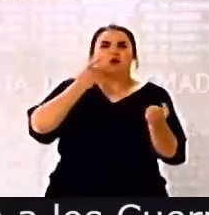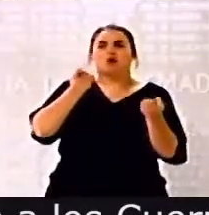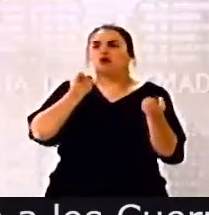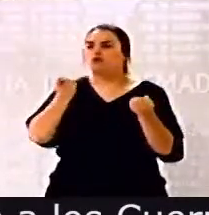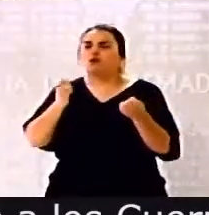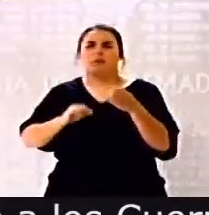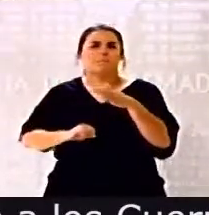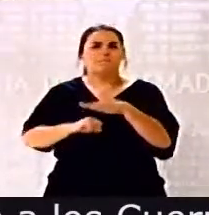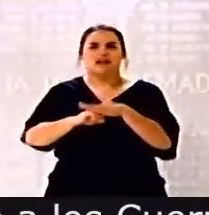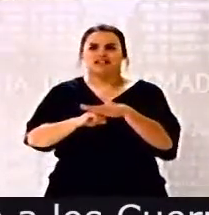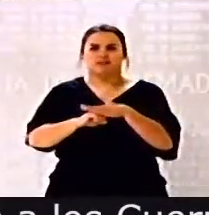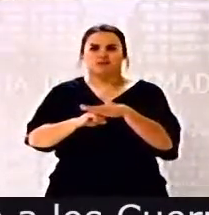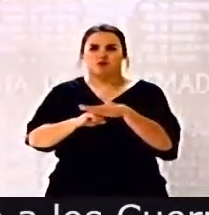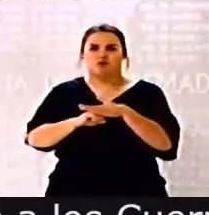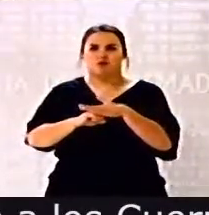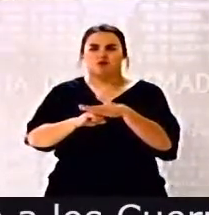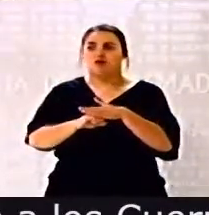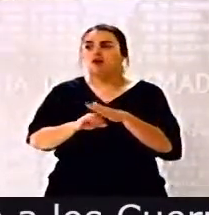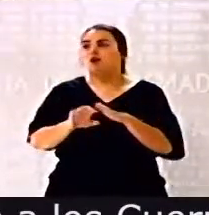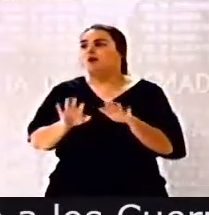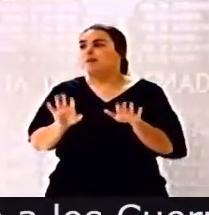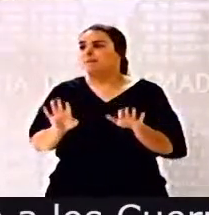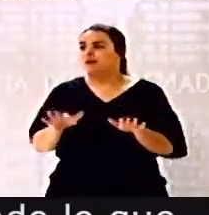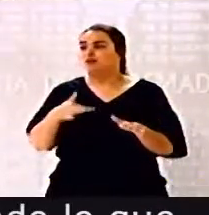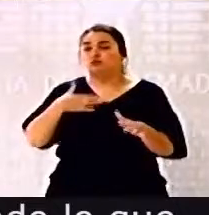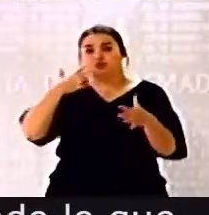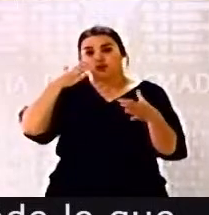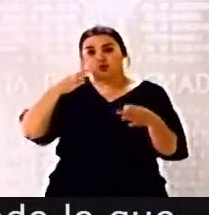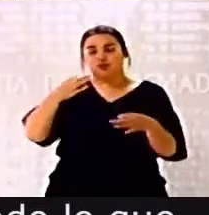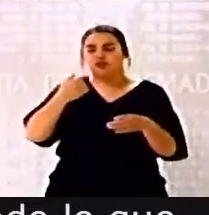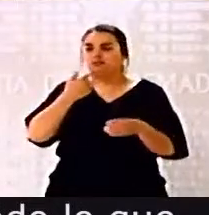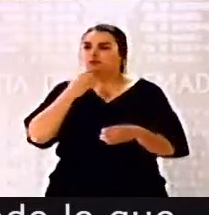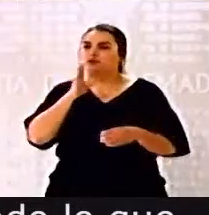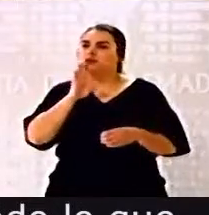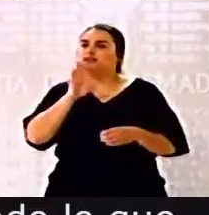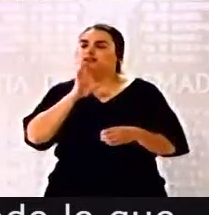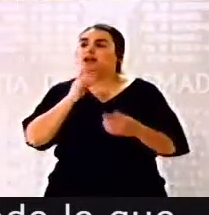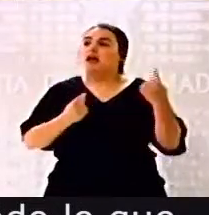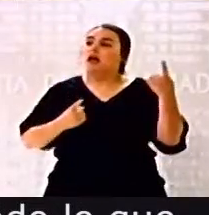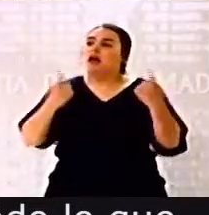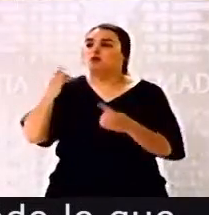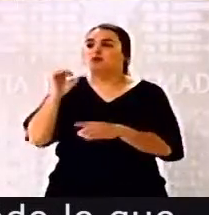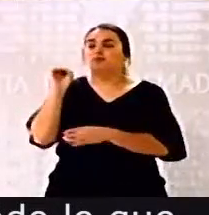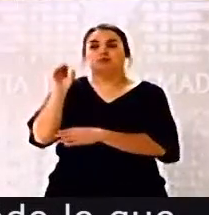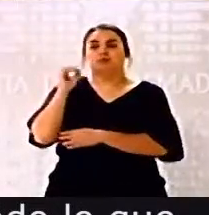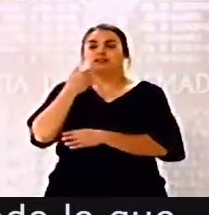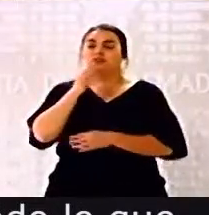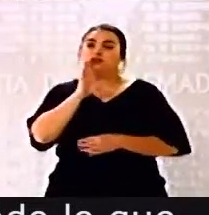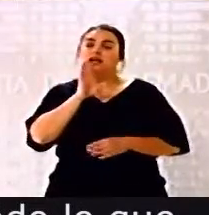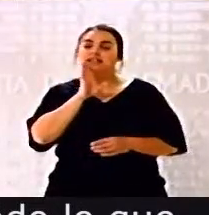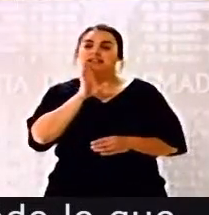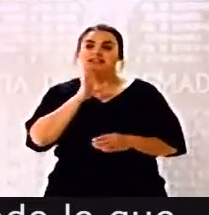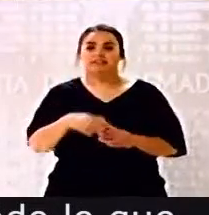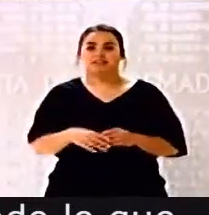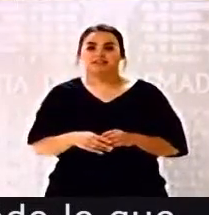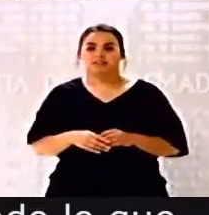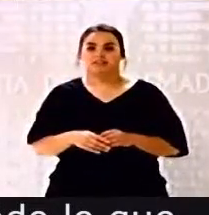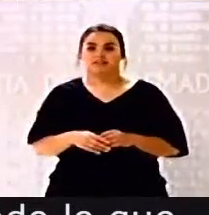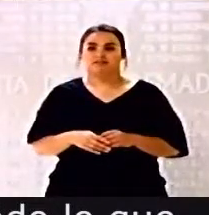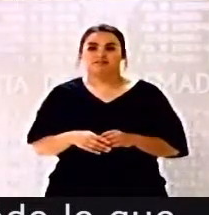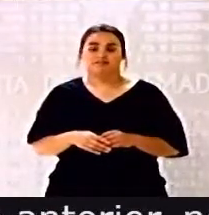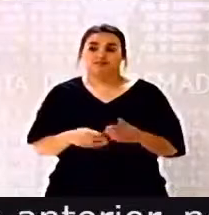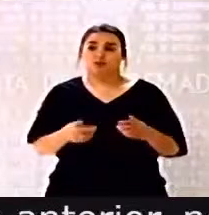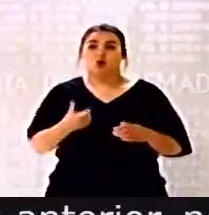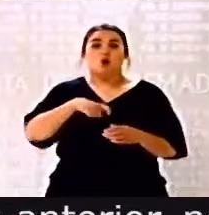controlar. Pero yo creo que se lo decía en alguna de mis intervenciones anteriores, no se puede poner